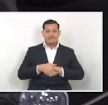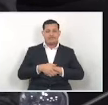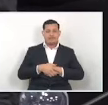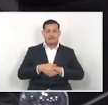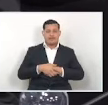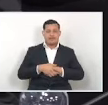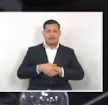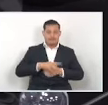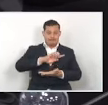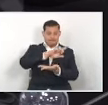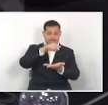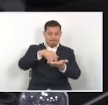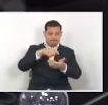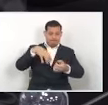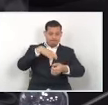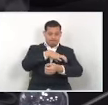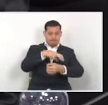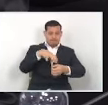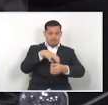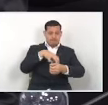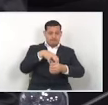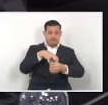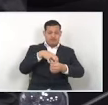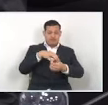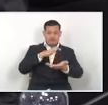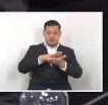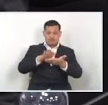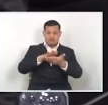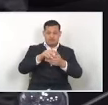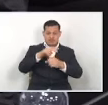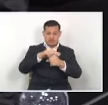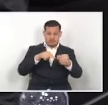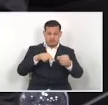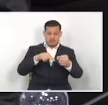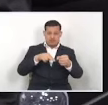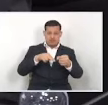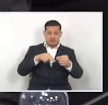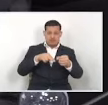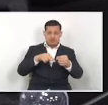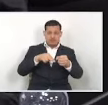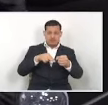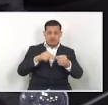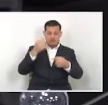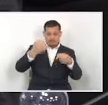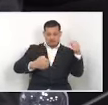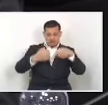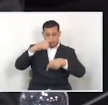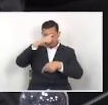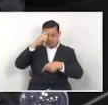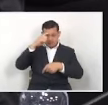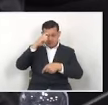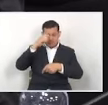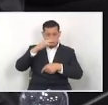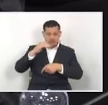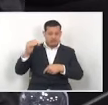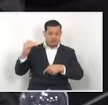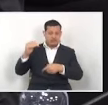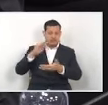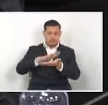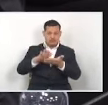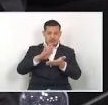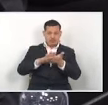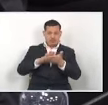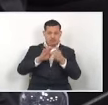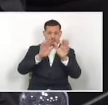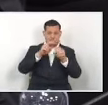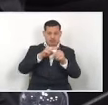es muy posible, y sin temor a equivocarme, que esa caja se lo compraron, si fue a un productor nacional, se lo compraron